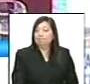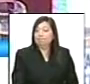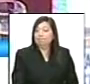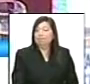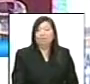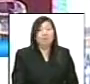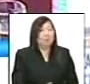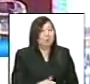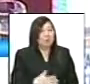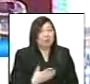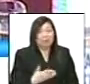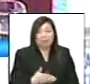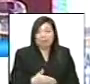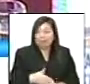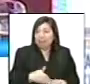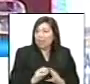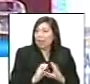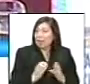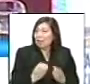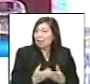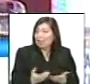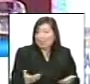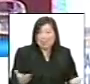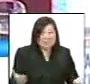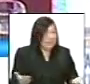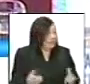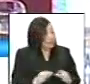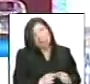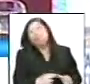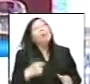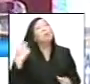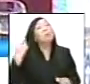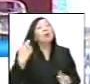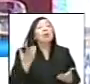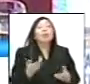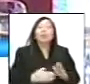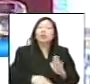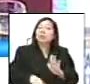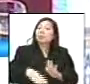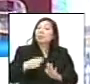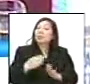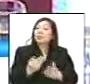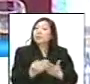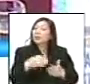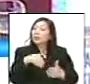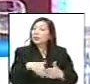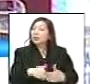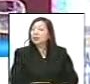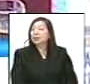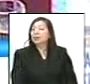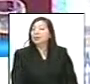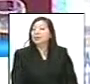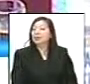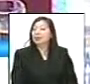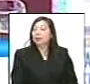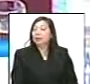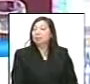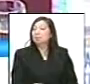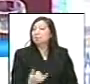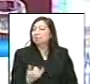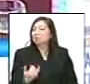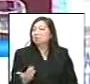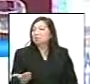Por supuesto. No puede entrar un candidato al Congreso de la República cuyo partido político no haya superado la valla electoral y el número de representantes. Eso